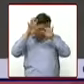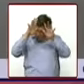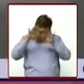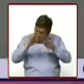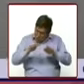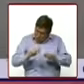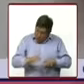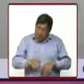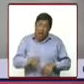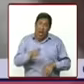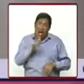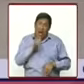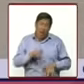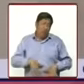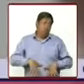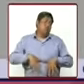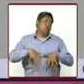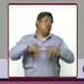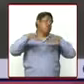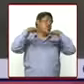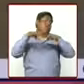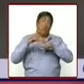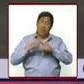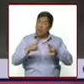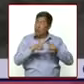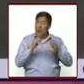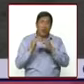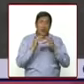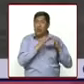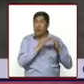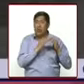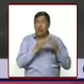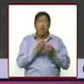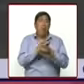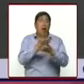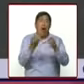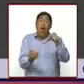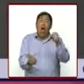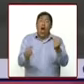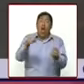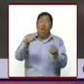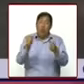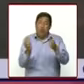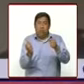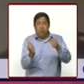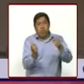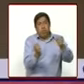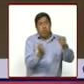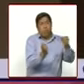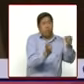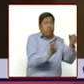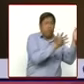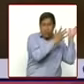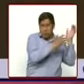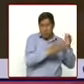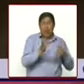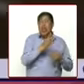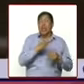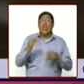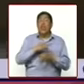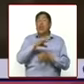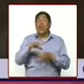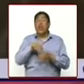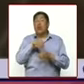causaron severas inundaciones en diferentes ciudades, provocando que varios vehículos fueran arrastrados por las correntadas de agua,